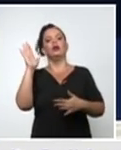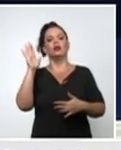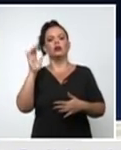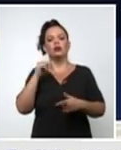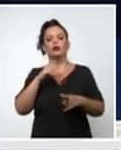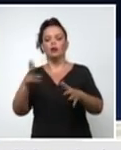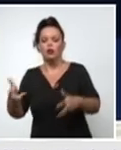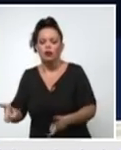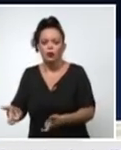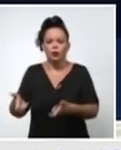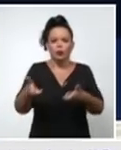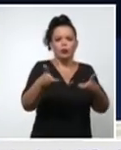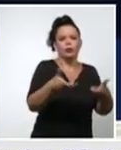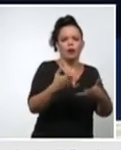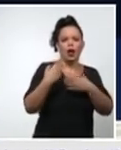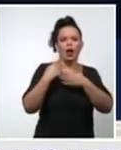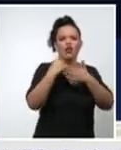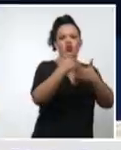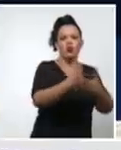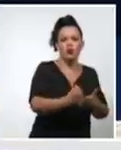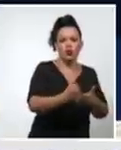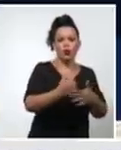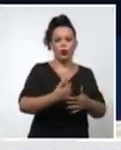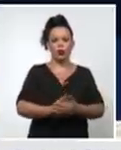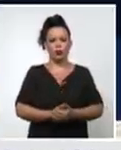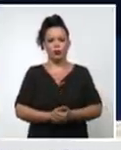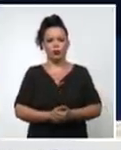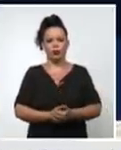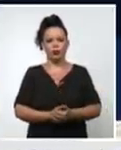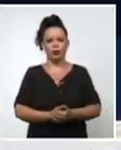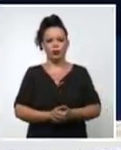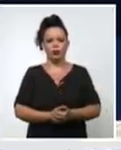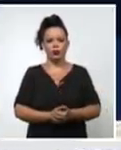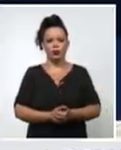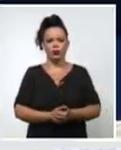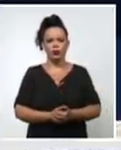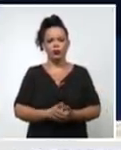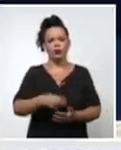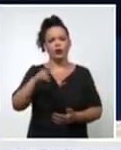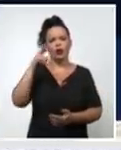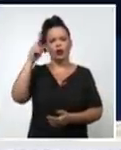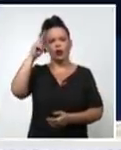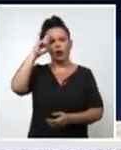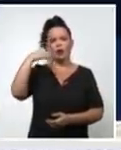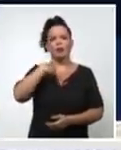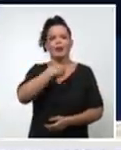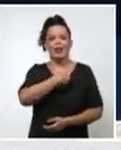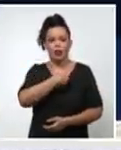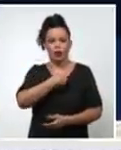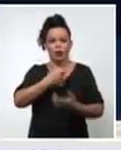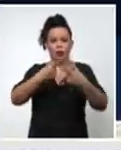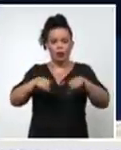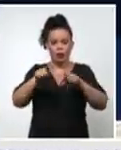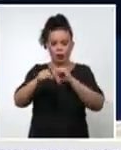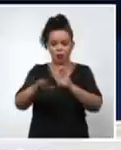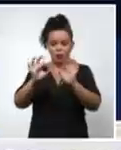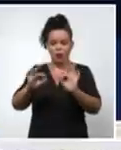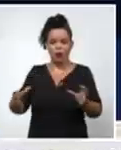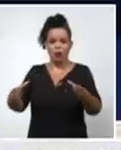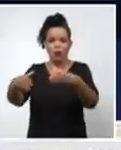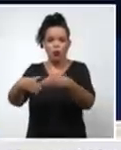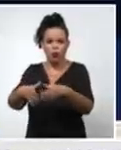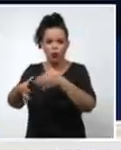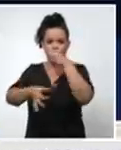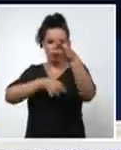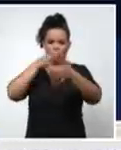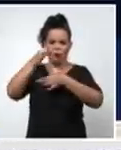cerca. Entonces ellos mismos me narraban que se habían pasado la noche sin dormir. La muchachita es diabética, nada más y nada